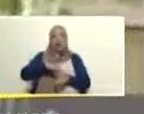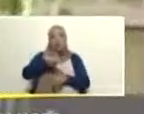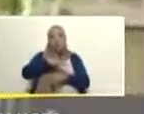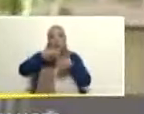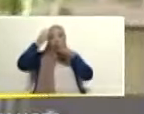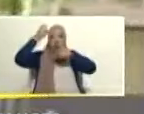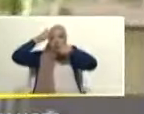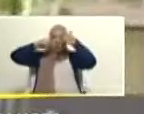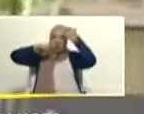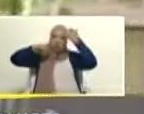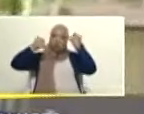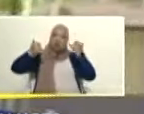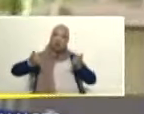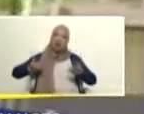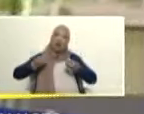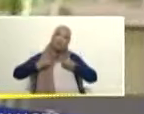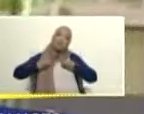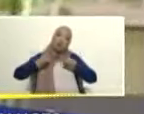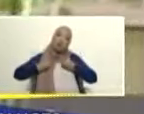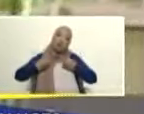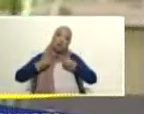Chávez están vivas,